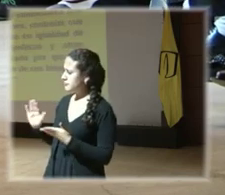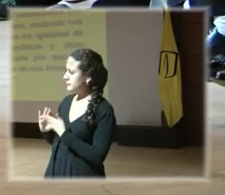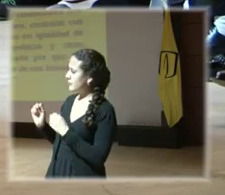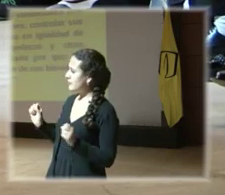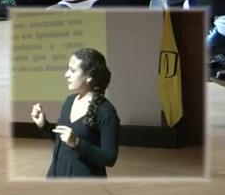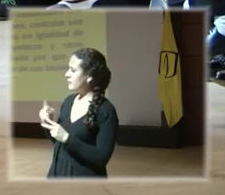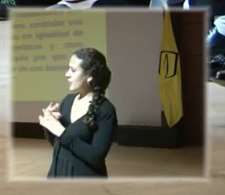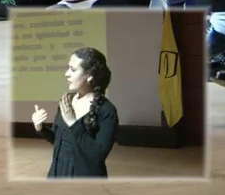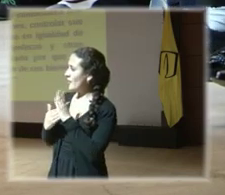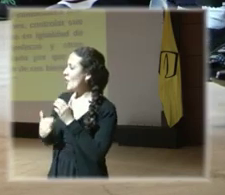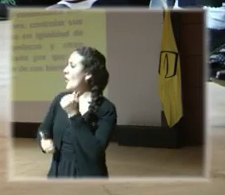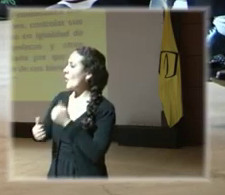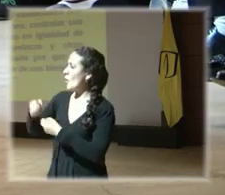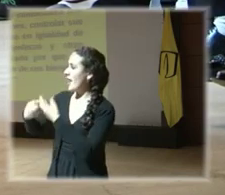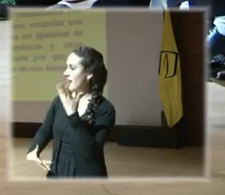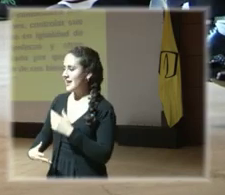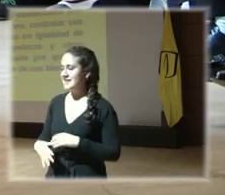¿Cuál de todas?